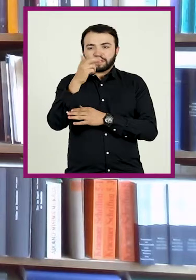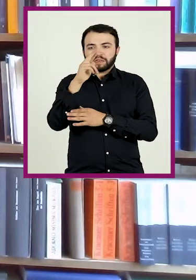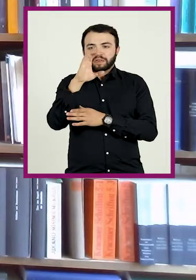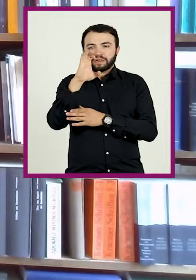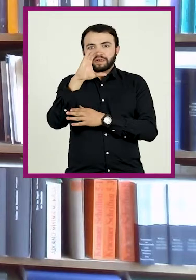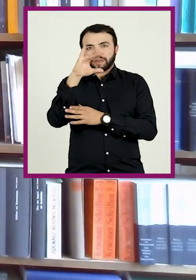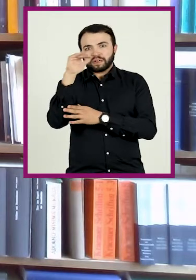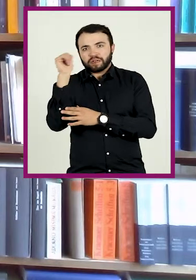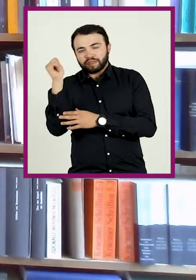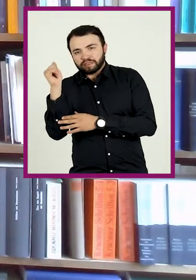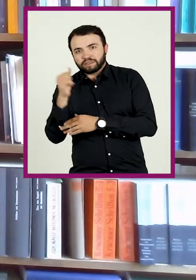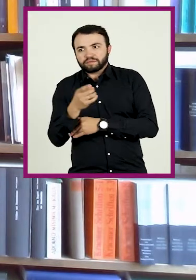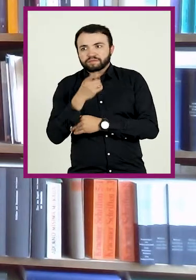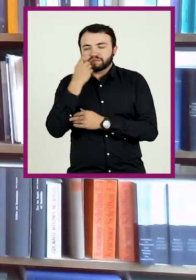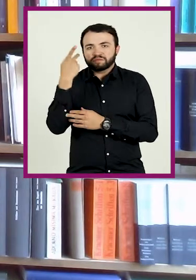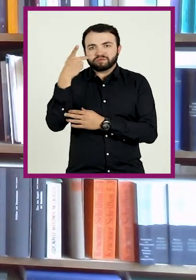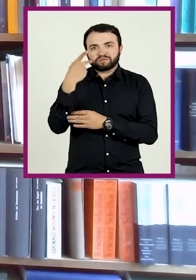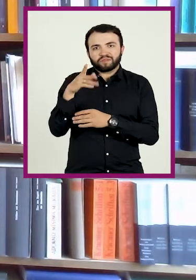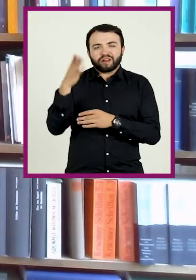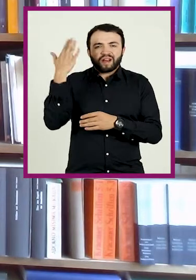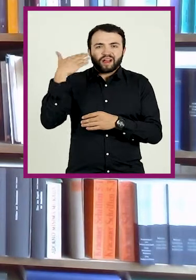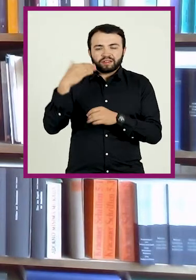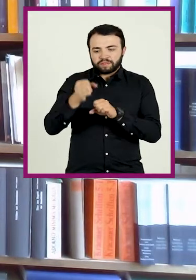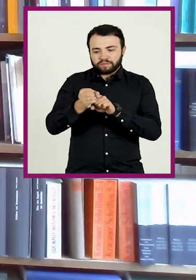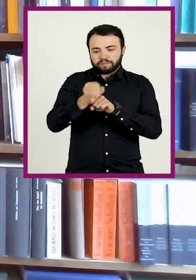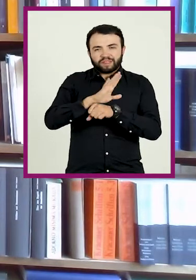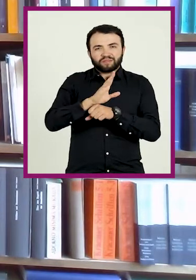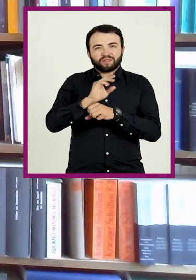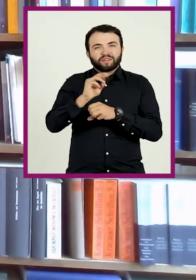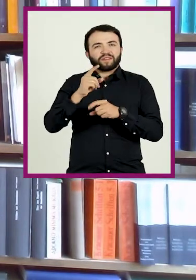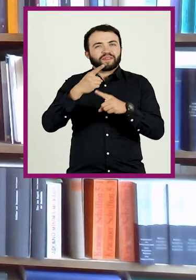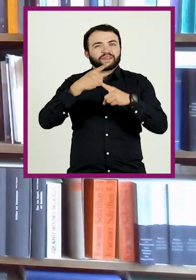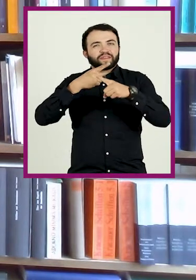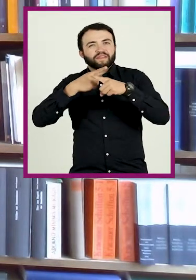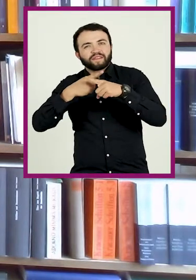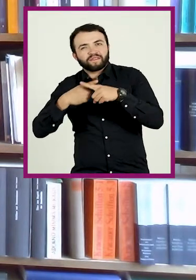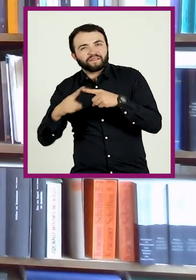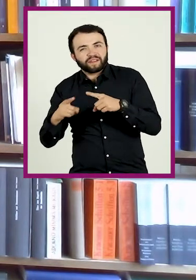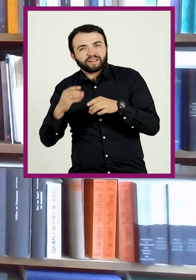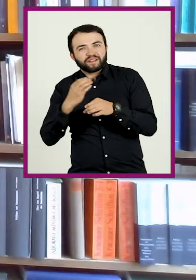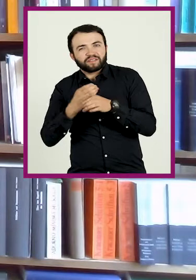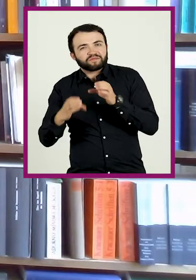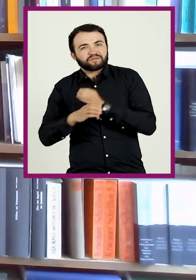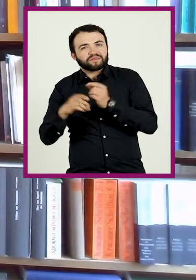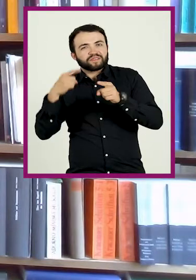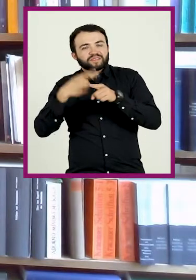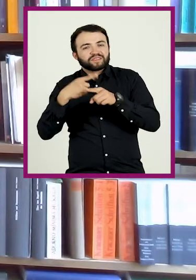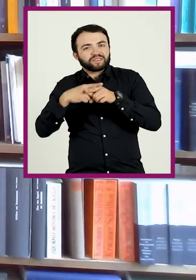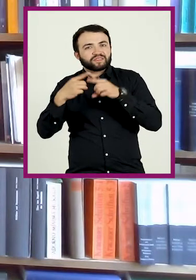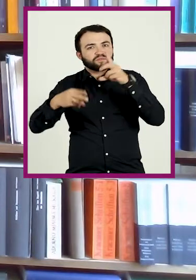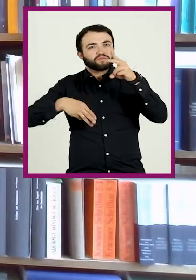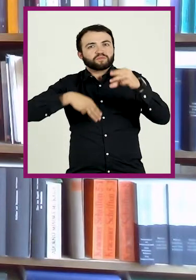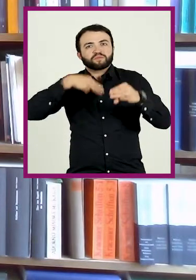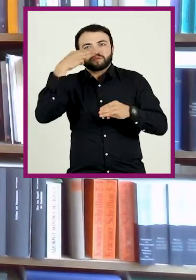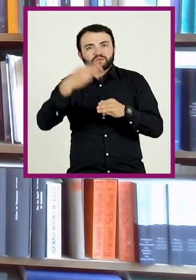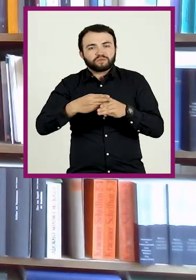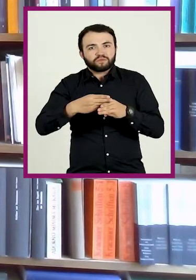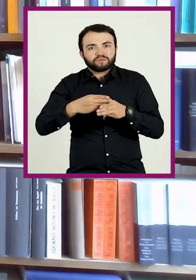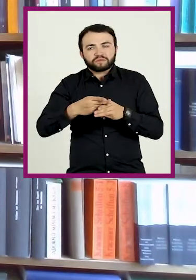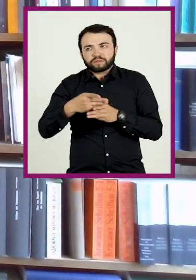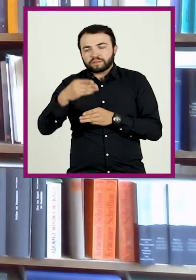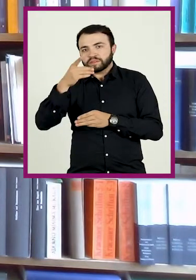ejemplo, Hipócrates en sus tratados sobre epidemia había considerado a la enfermedad como